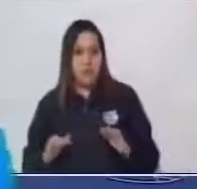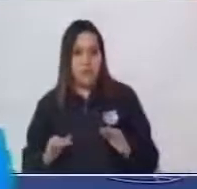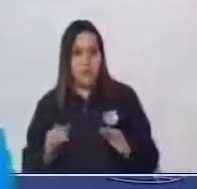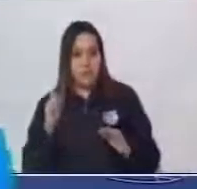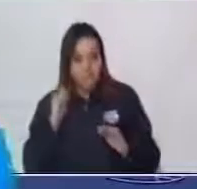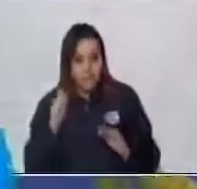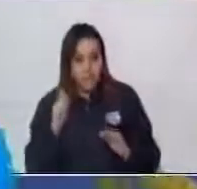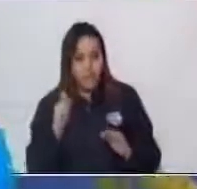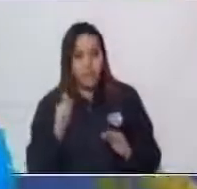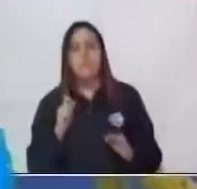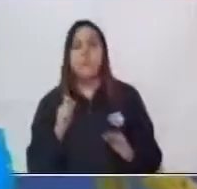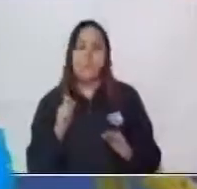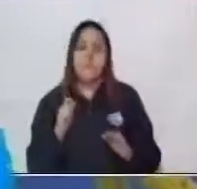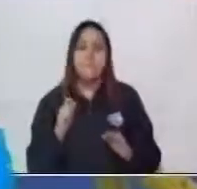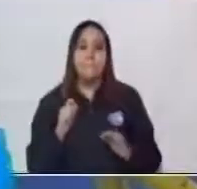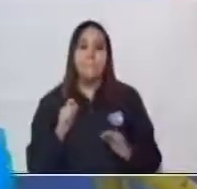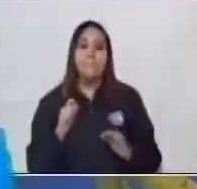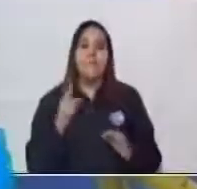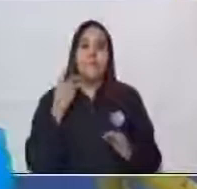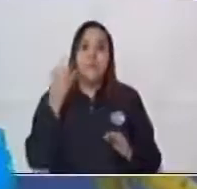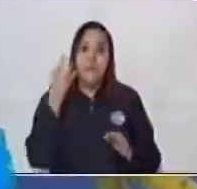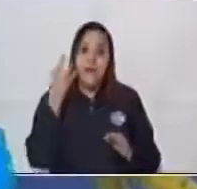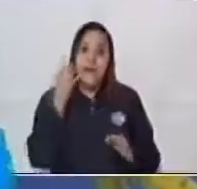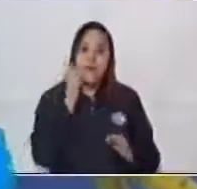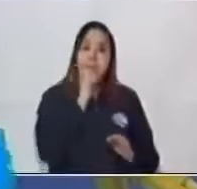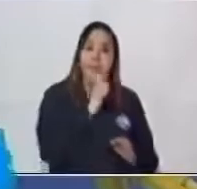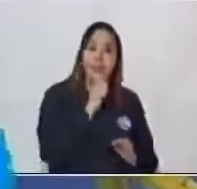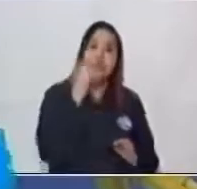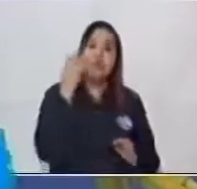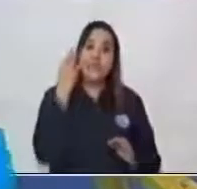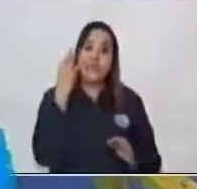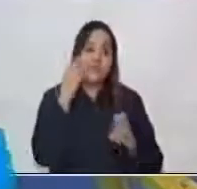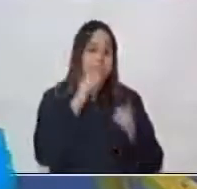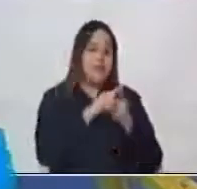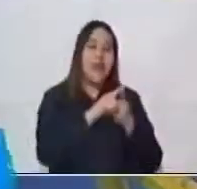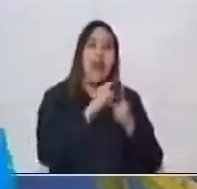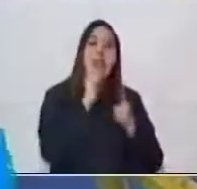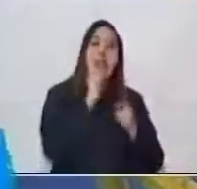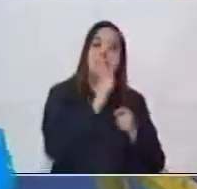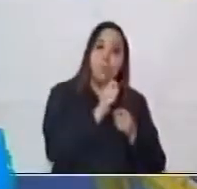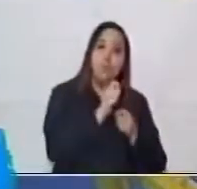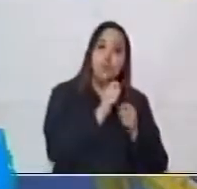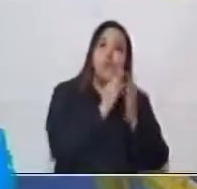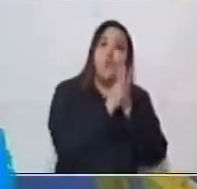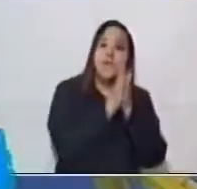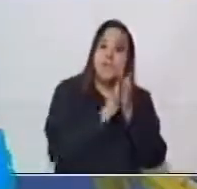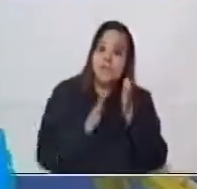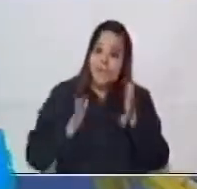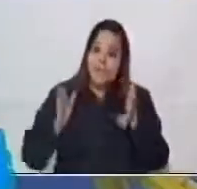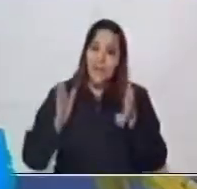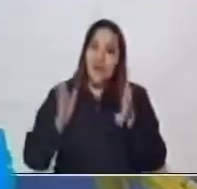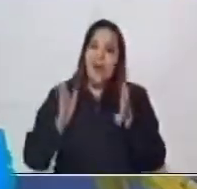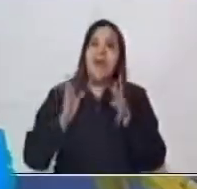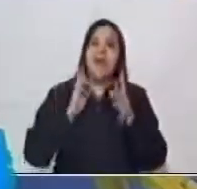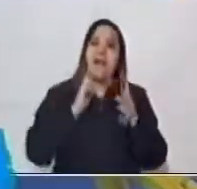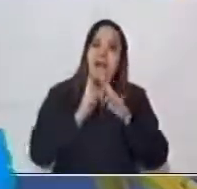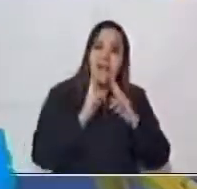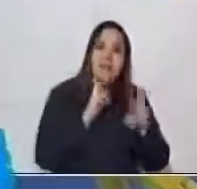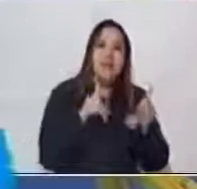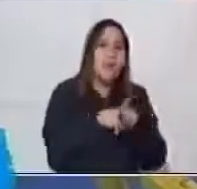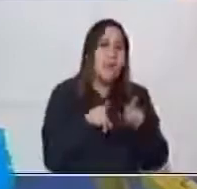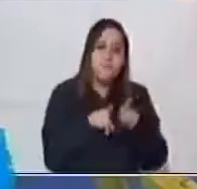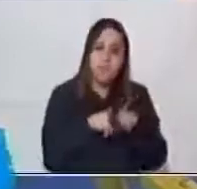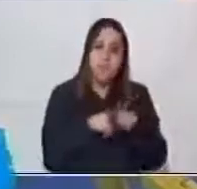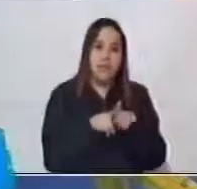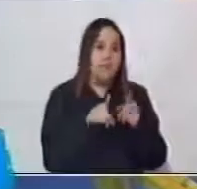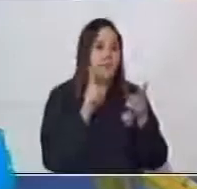Entonces, el punto cumple 3 funciones. Punto y seguido, relacionar ideas, pero crear pausas dentro del texto.